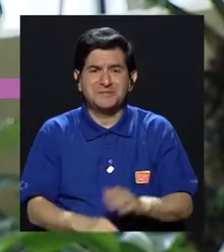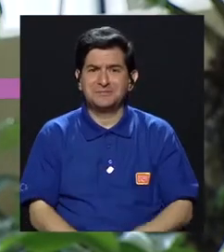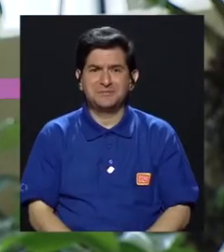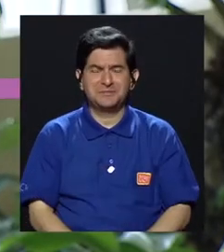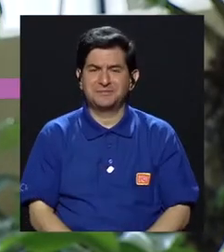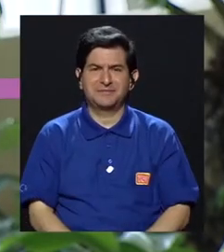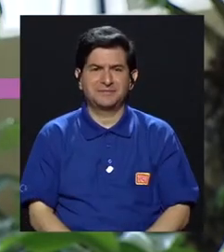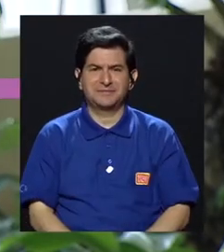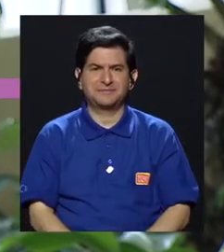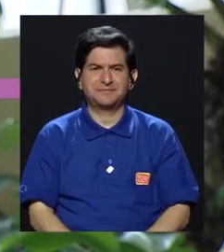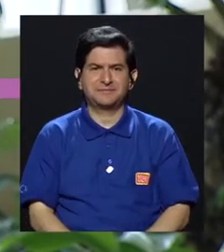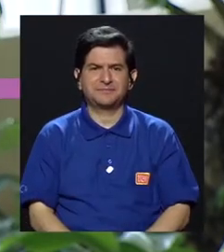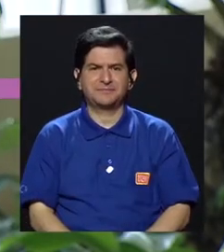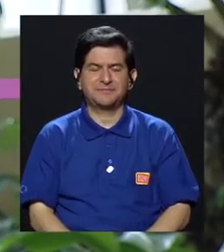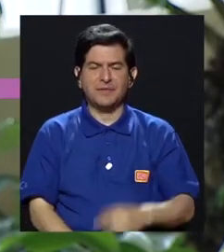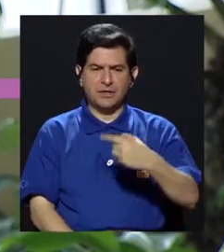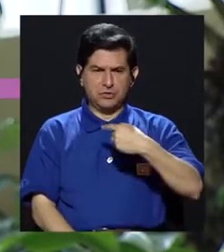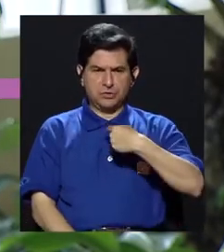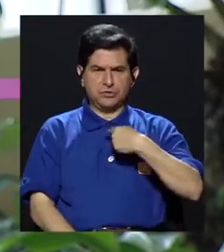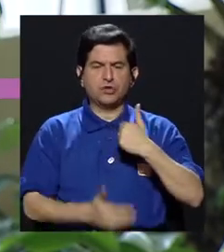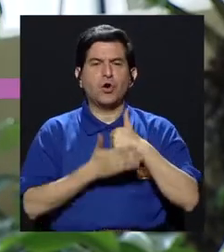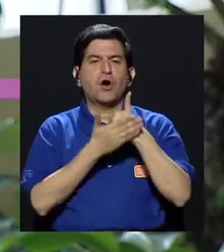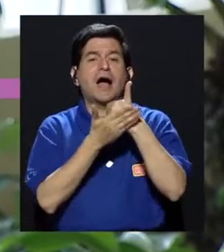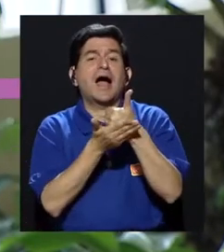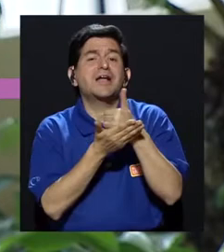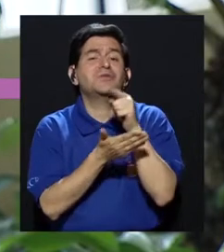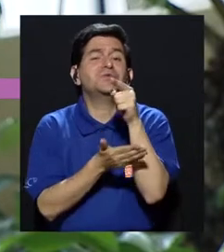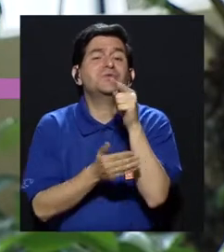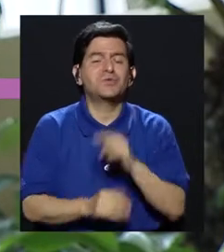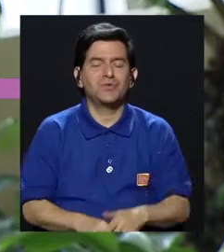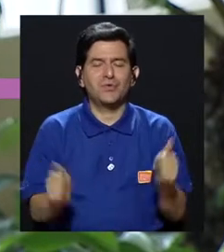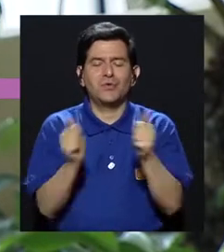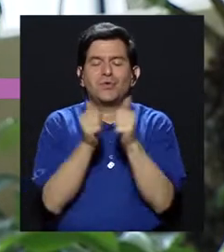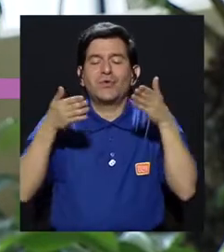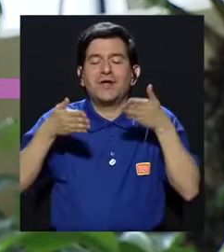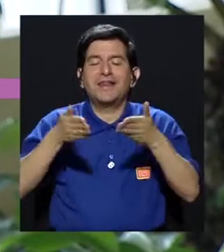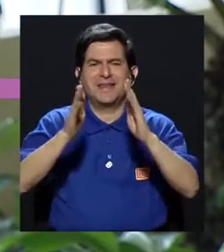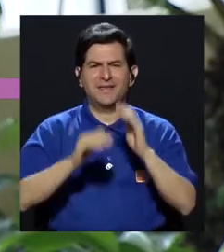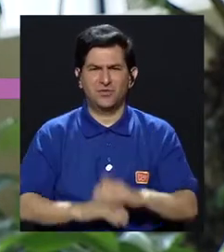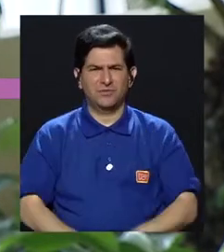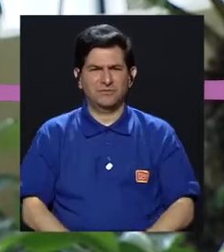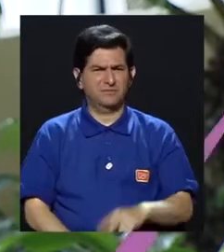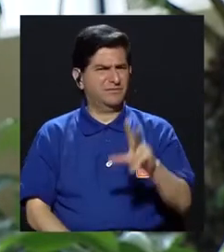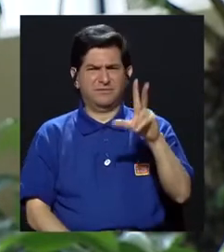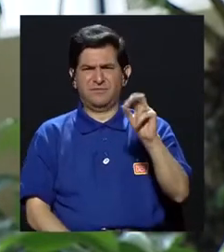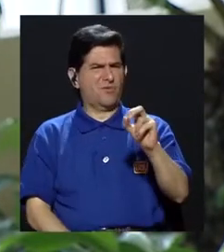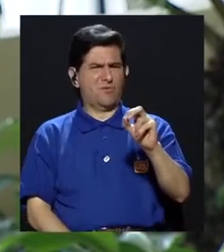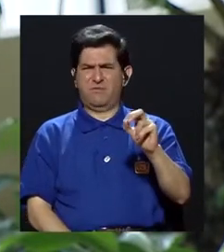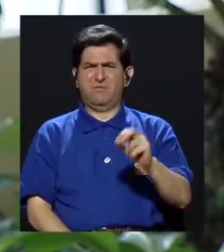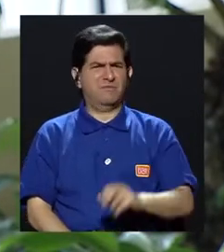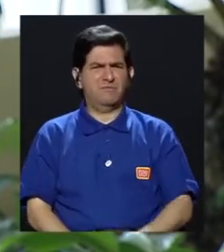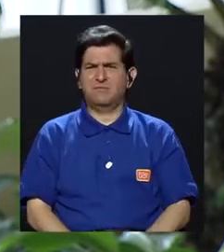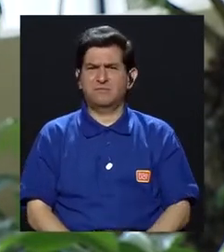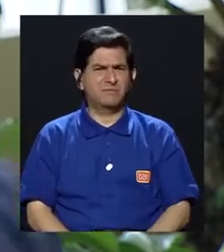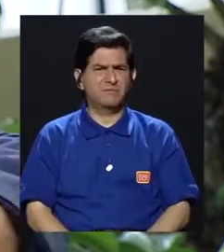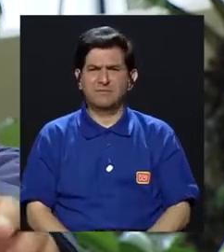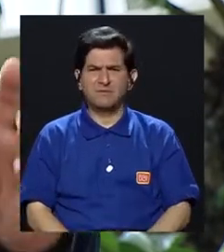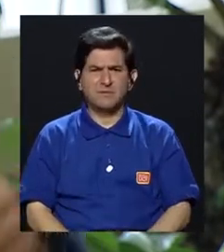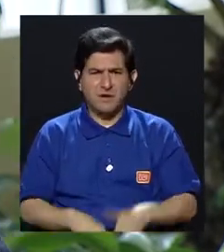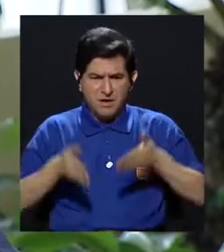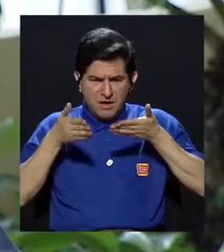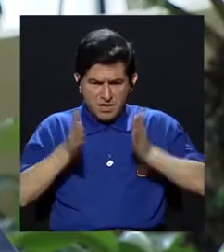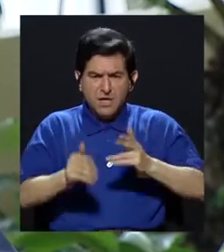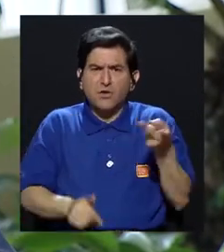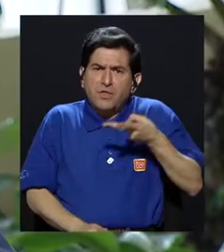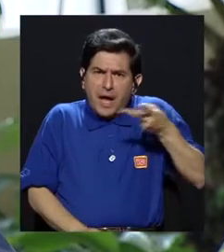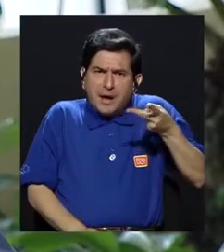como, yo voy a ayudarte con nuestro hijo. No, es que no es, a ver, el hijo es